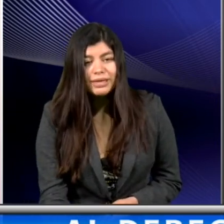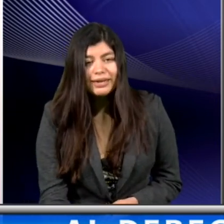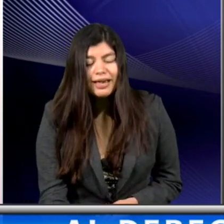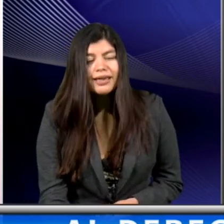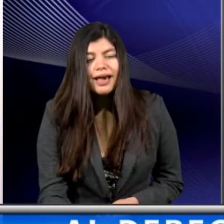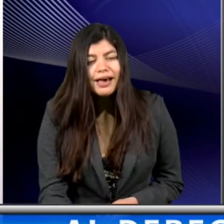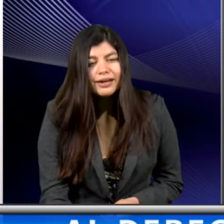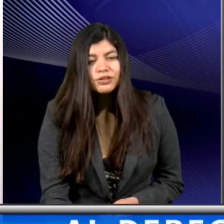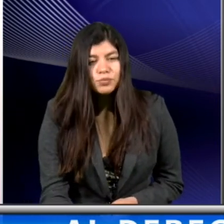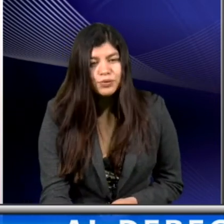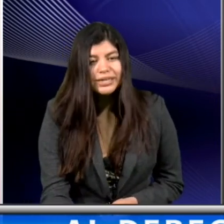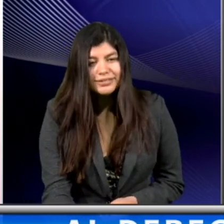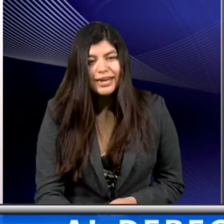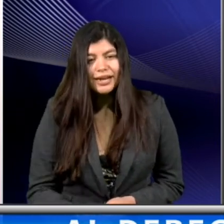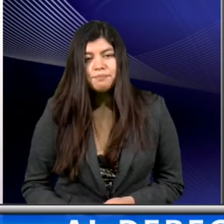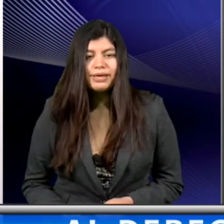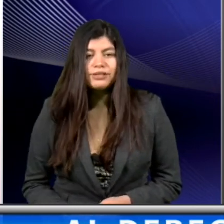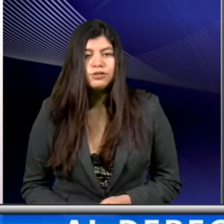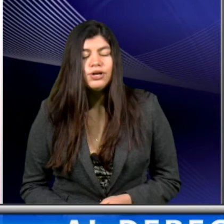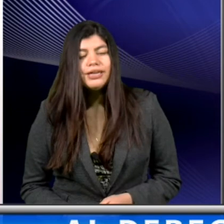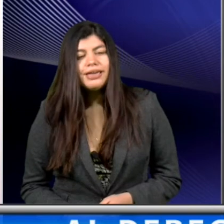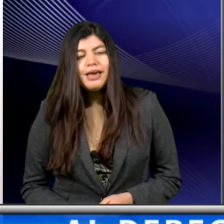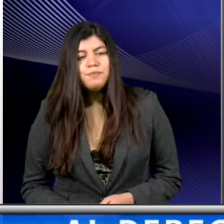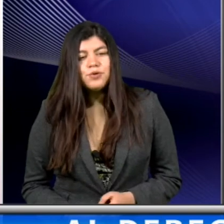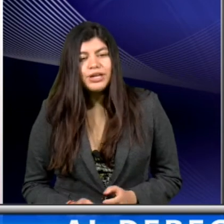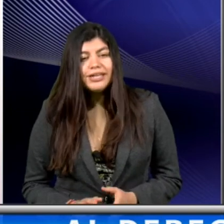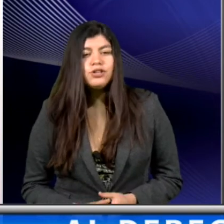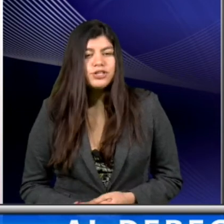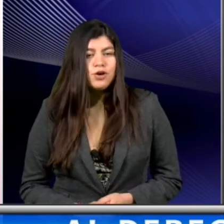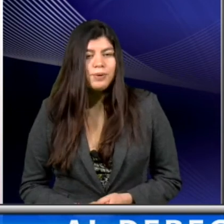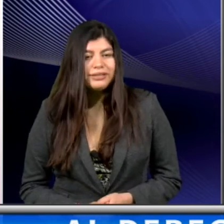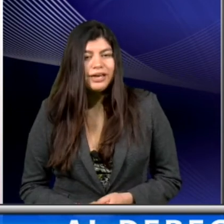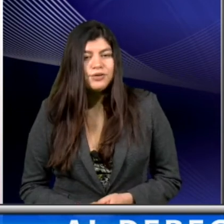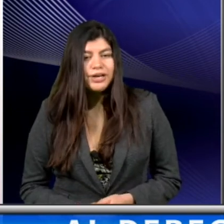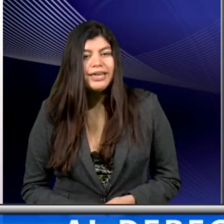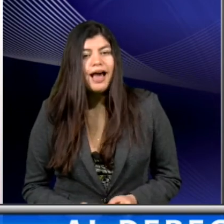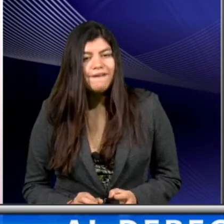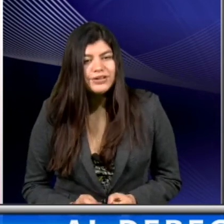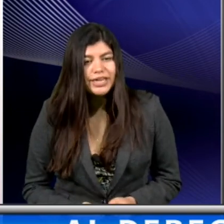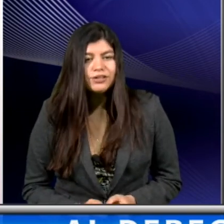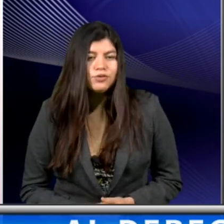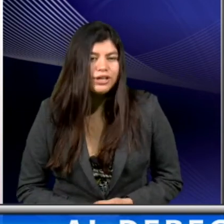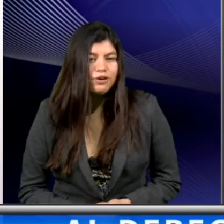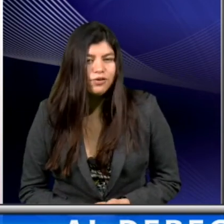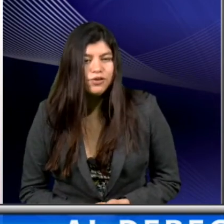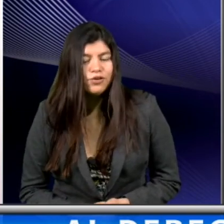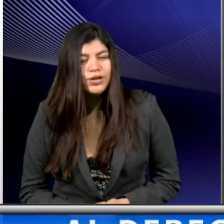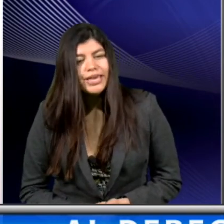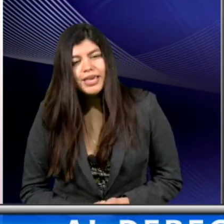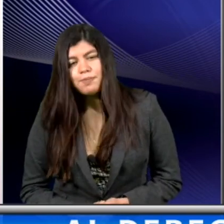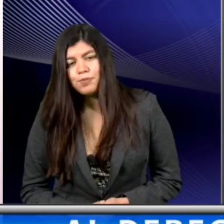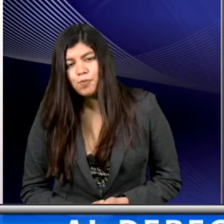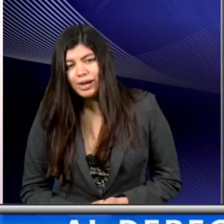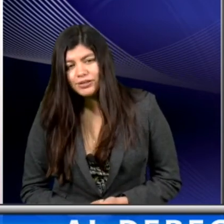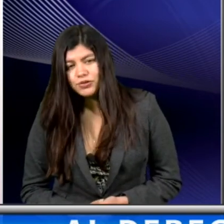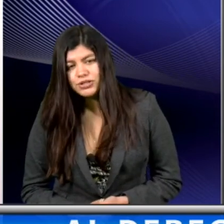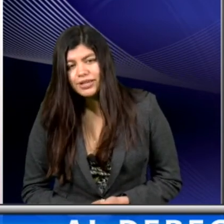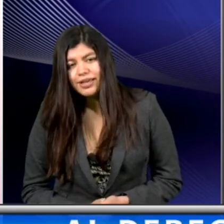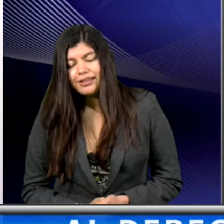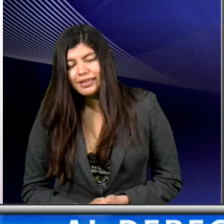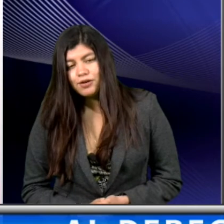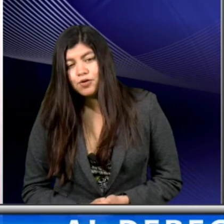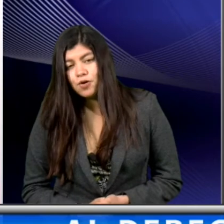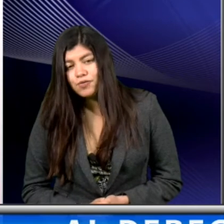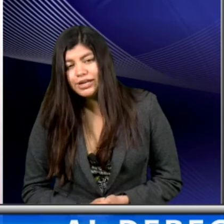como familia harto puede hacer al respecto, poniéndose los pantalones, abriendo bien los ojos y